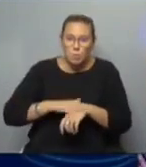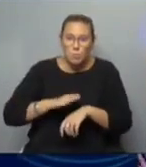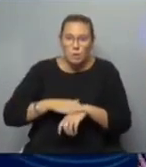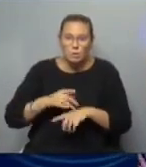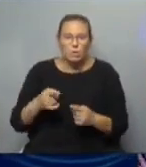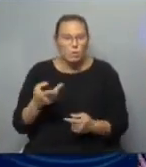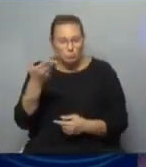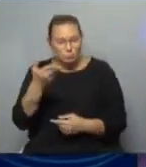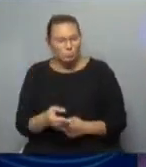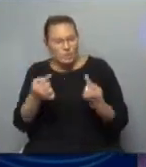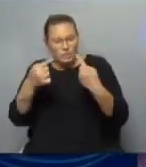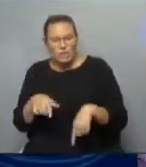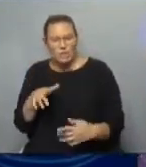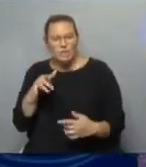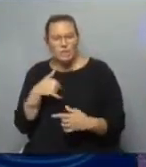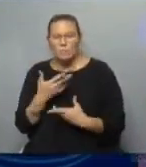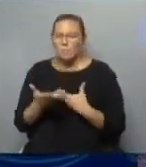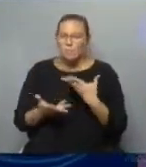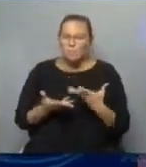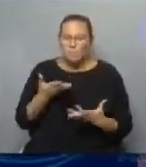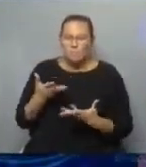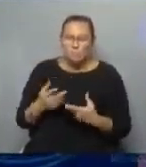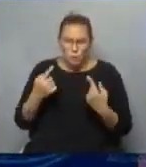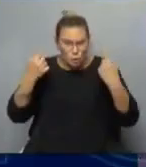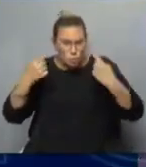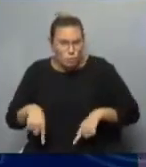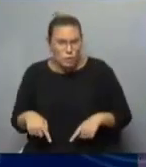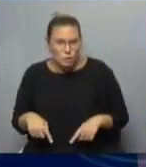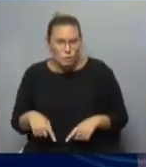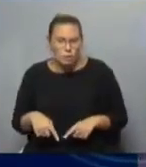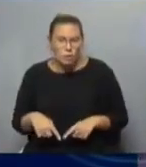tratan diferente. Y es verdad, pero muy diferente y muy,